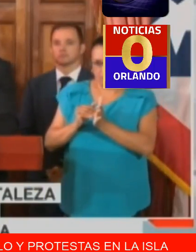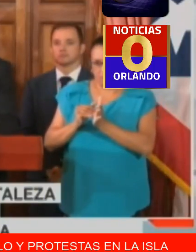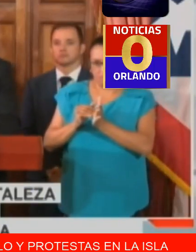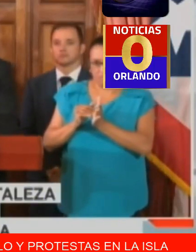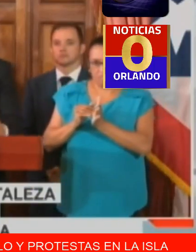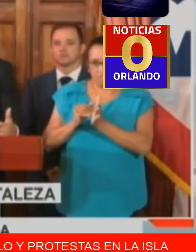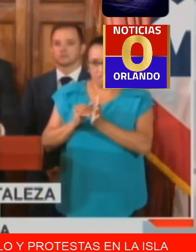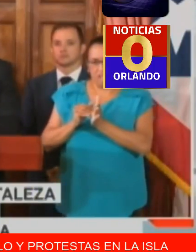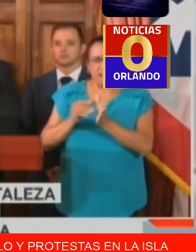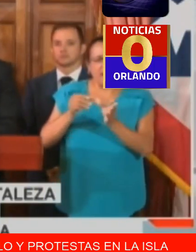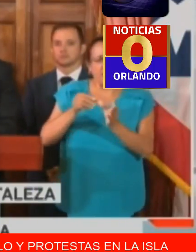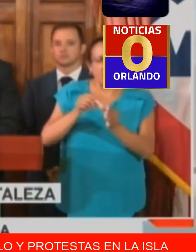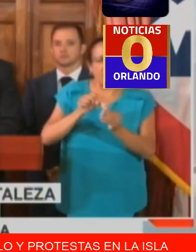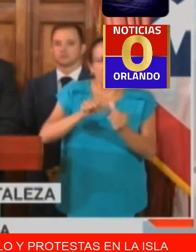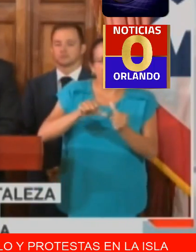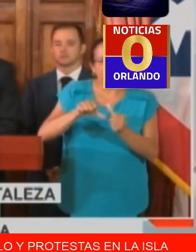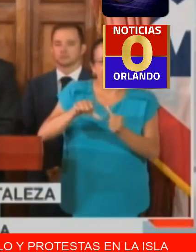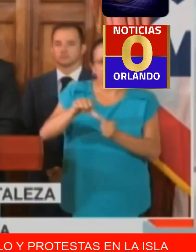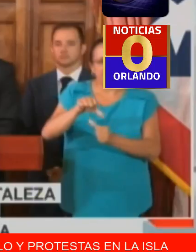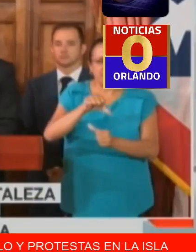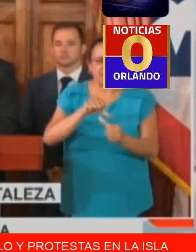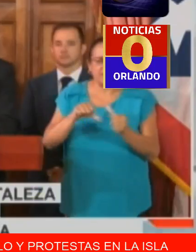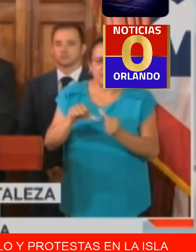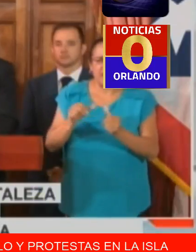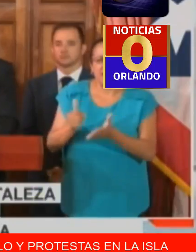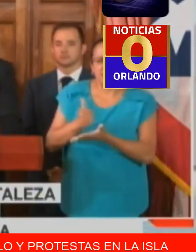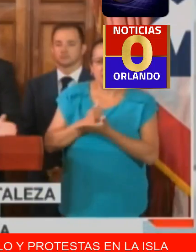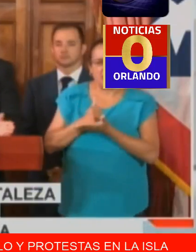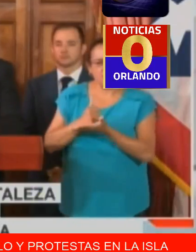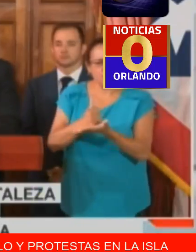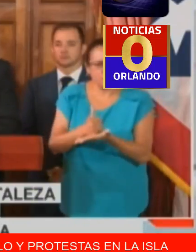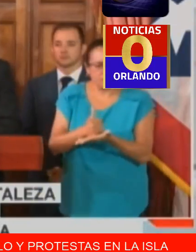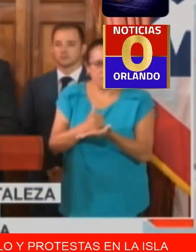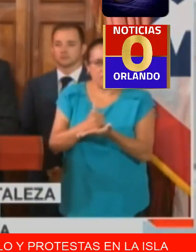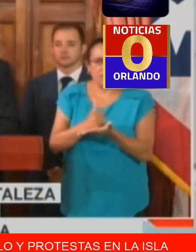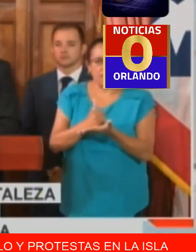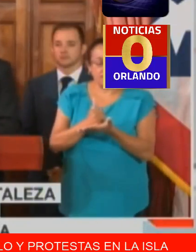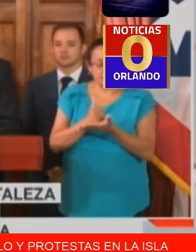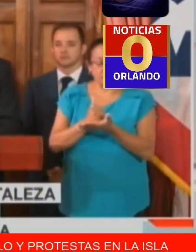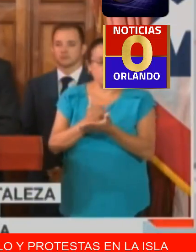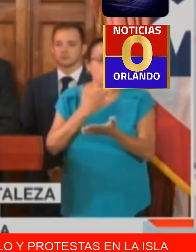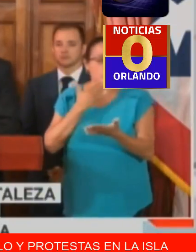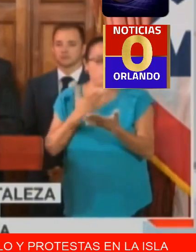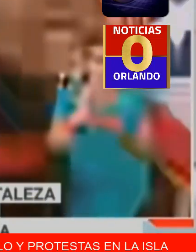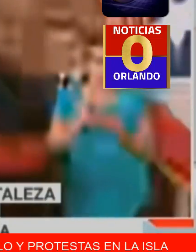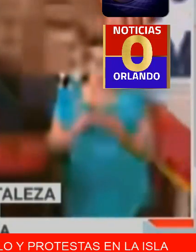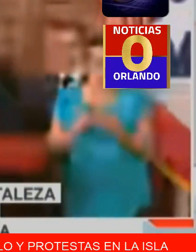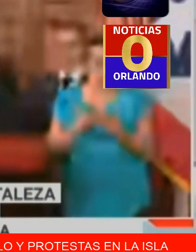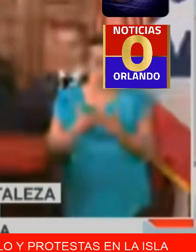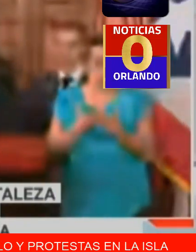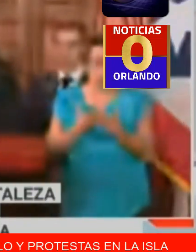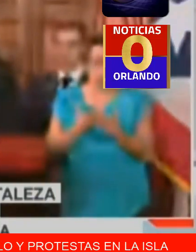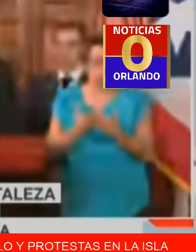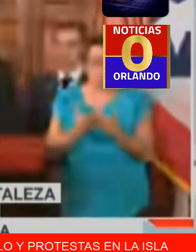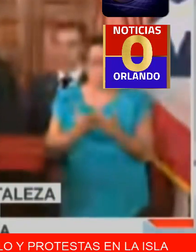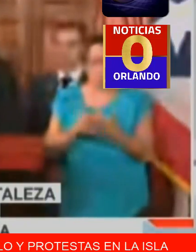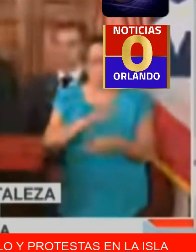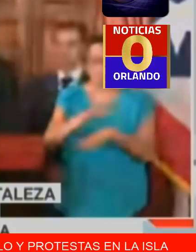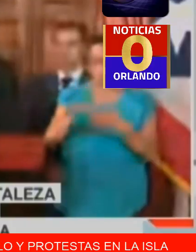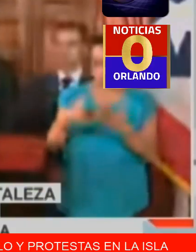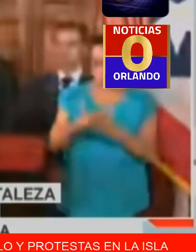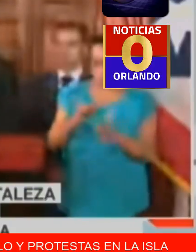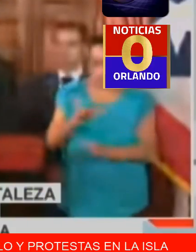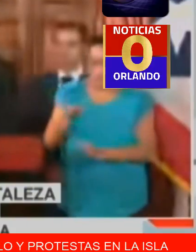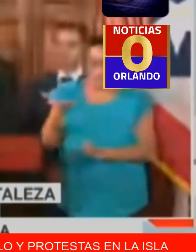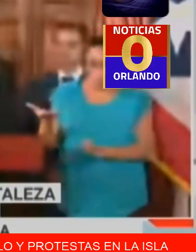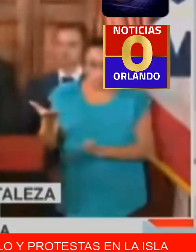la relación o la colaboración ha prescindido esto. De nuevo, todas las cosas que